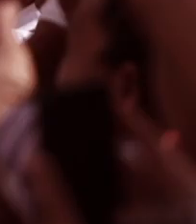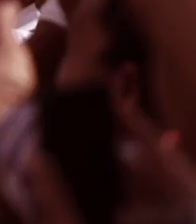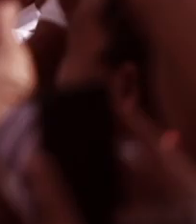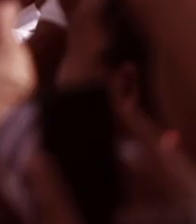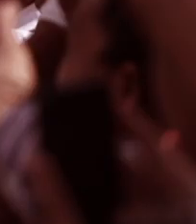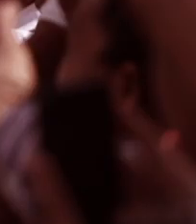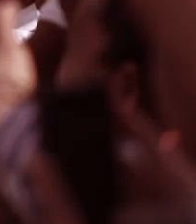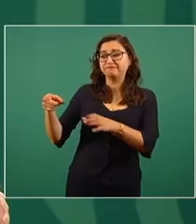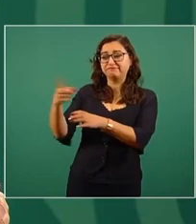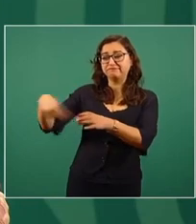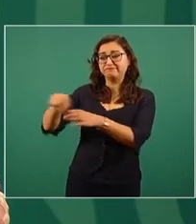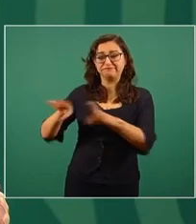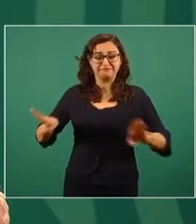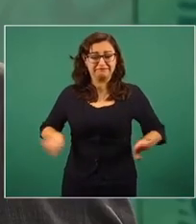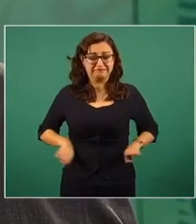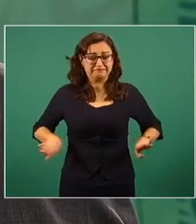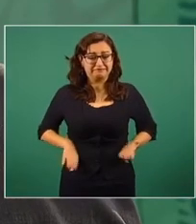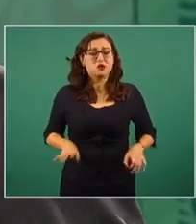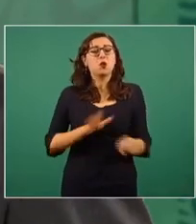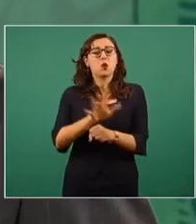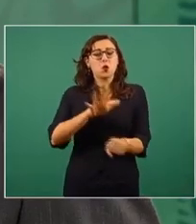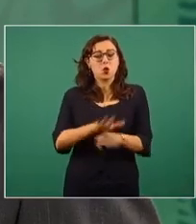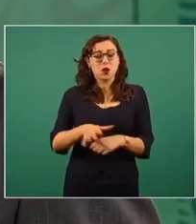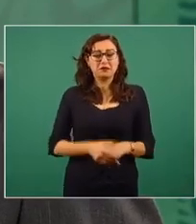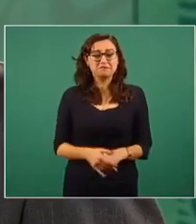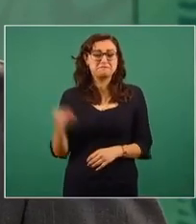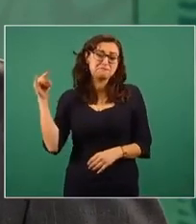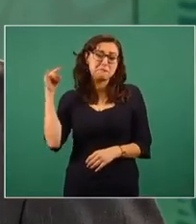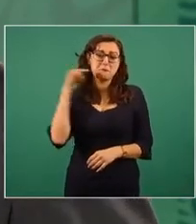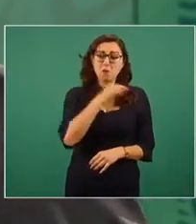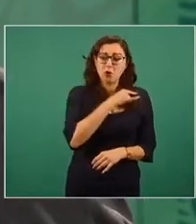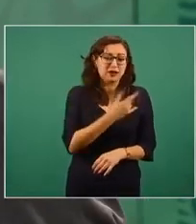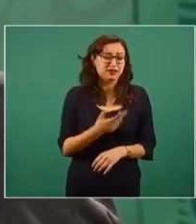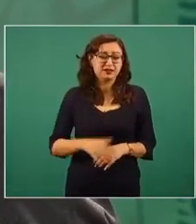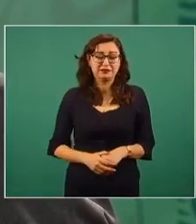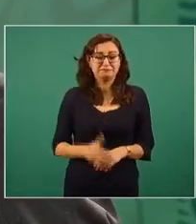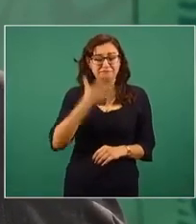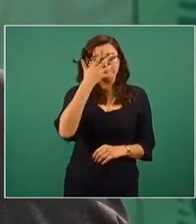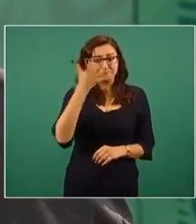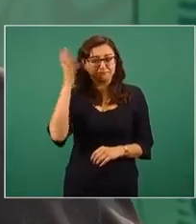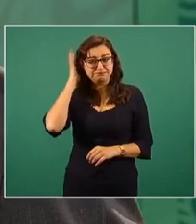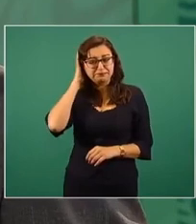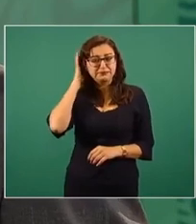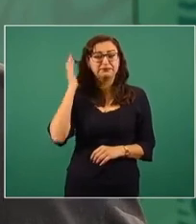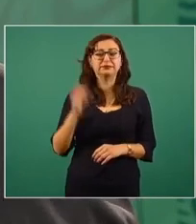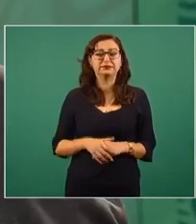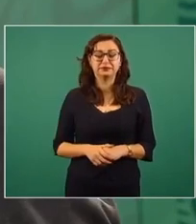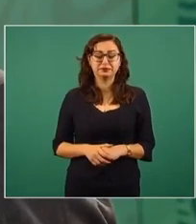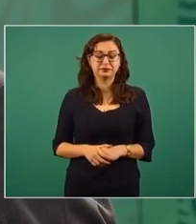hipocresía, un doble discurso, una doble moral.